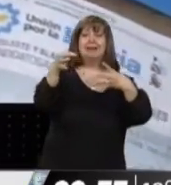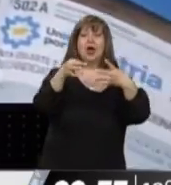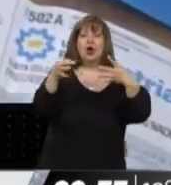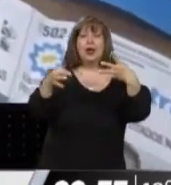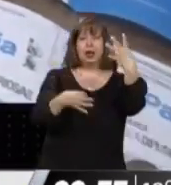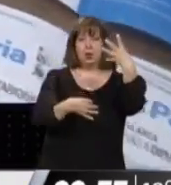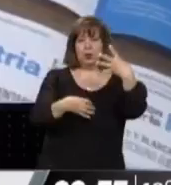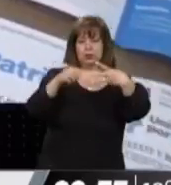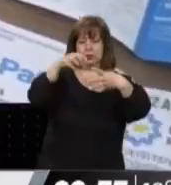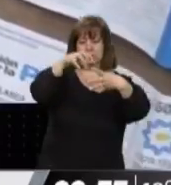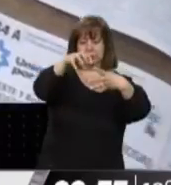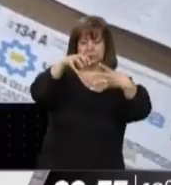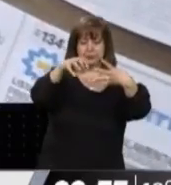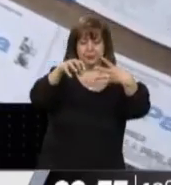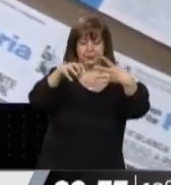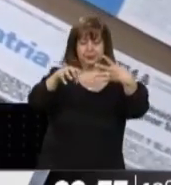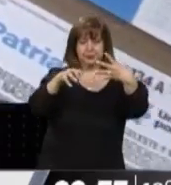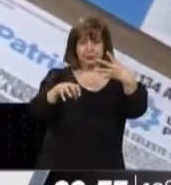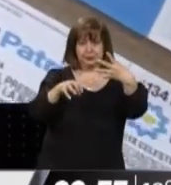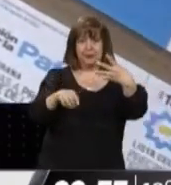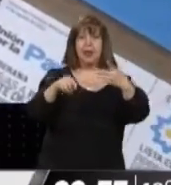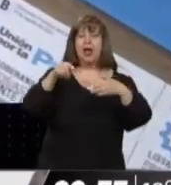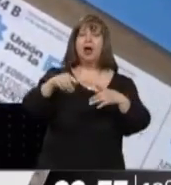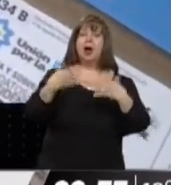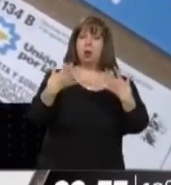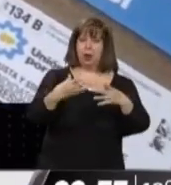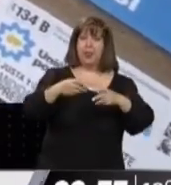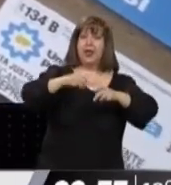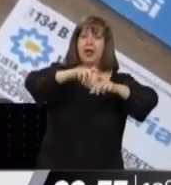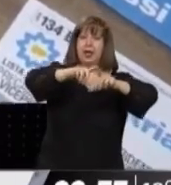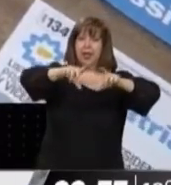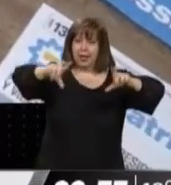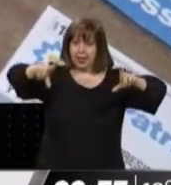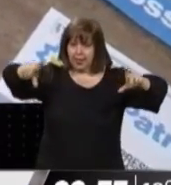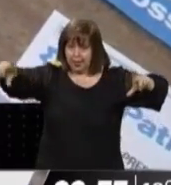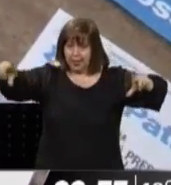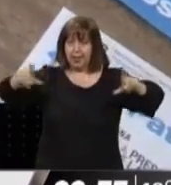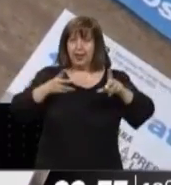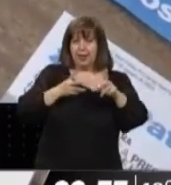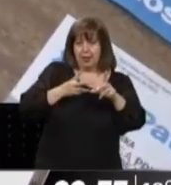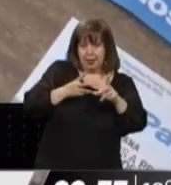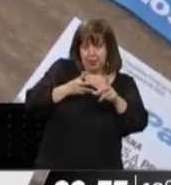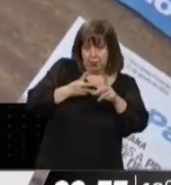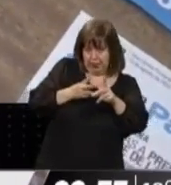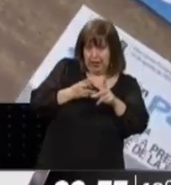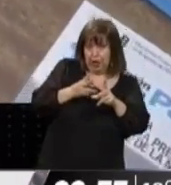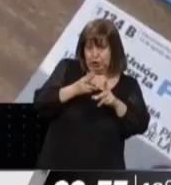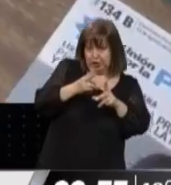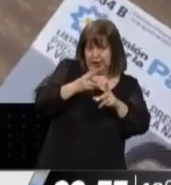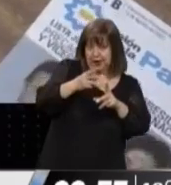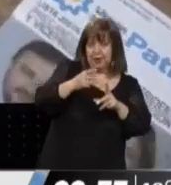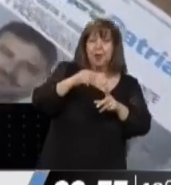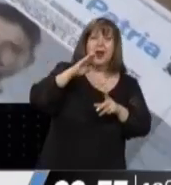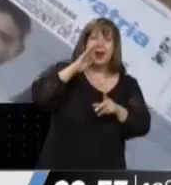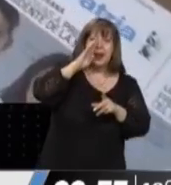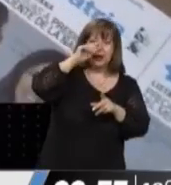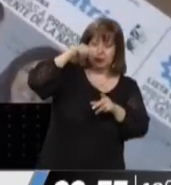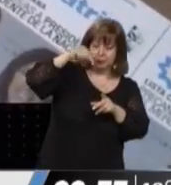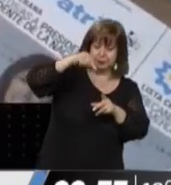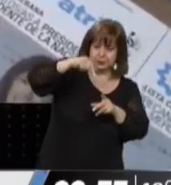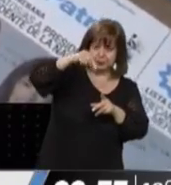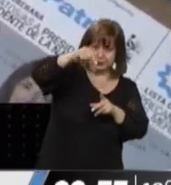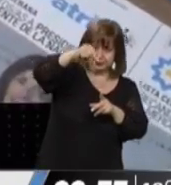recordemos que acá sí podemos hacer el corte de boleta por las líneas negras que tenemos al costado